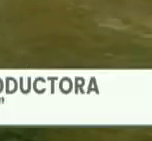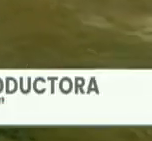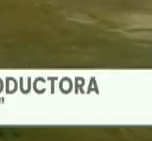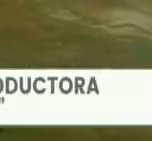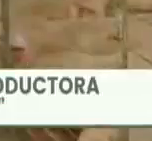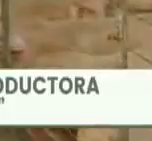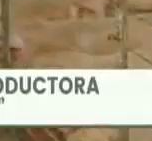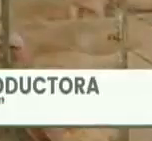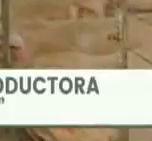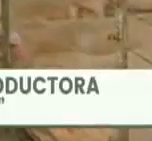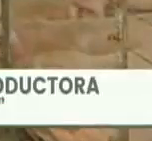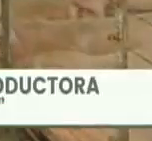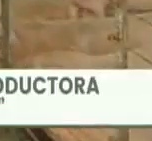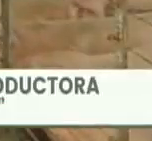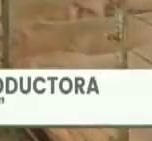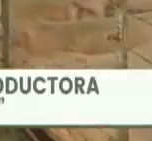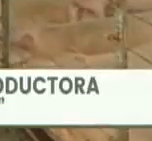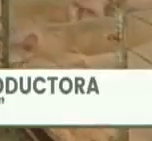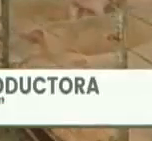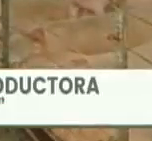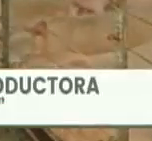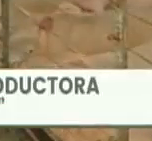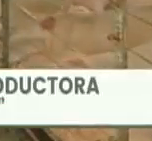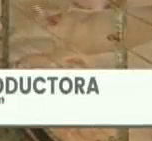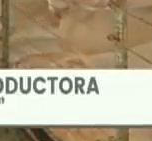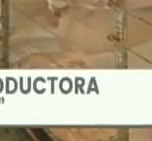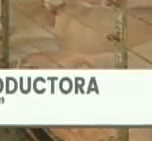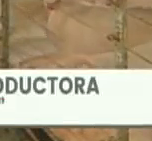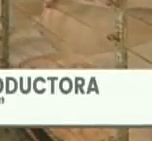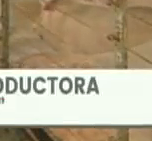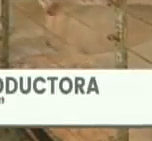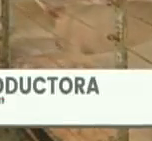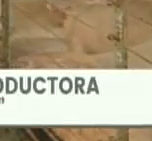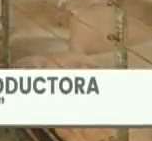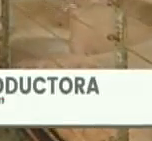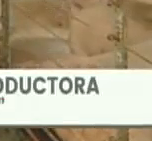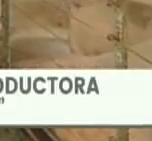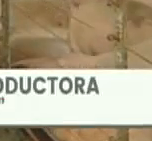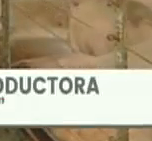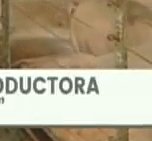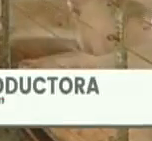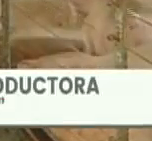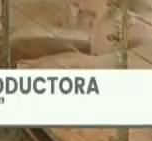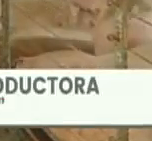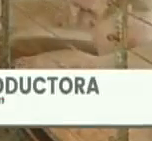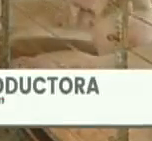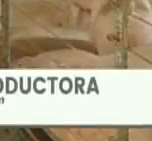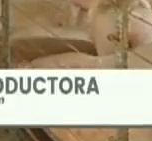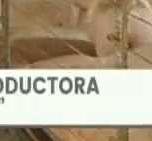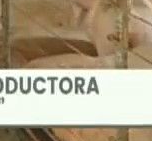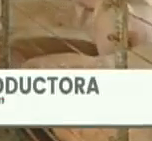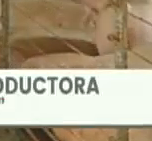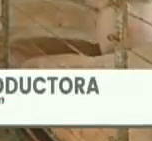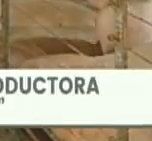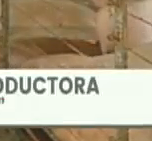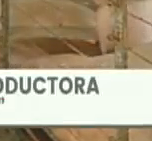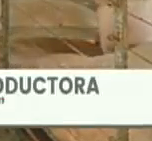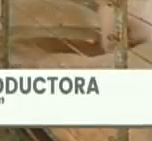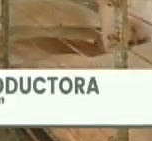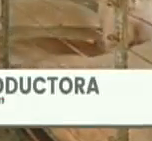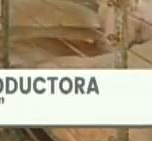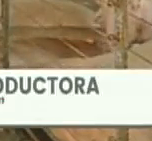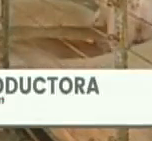granja. Saludos, presidente. Proporca es una unidad de producción porcina que tiene un plantel o